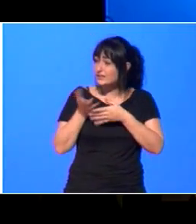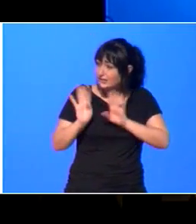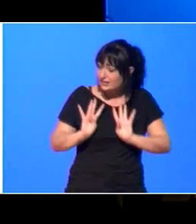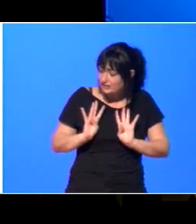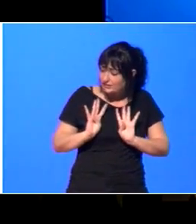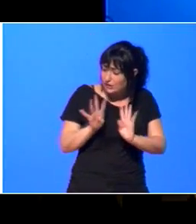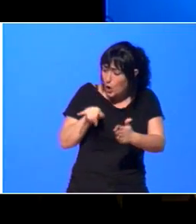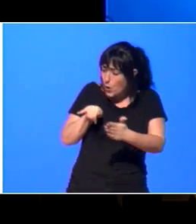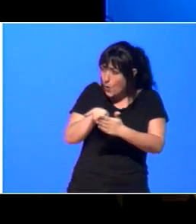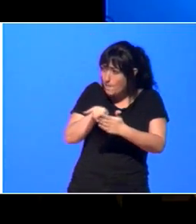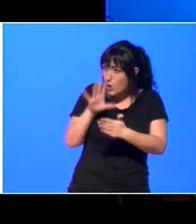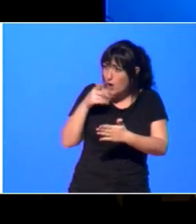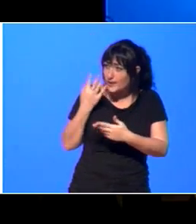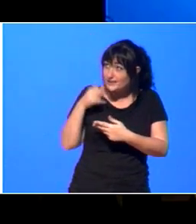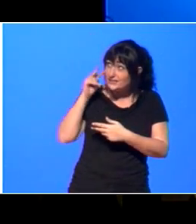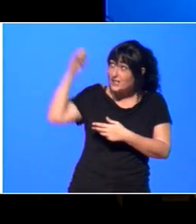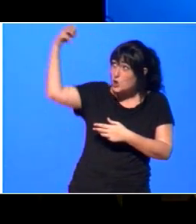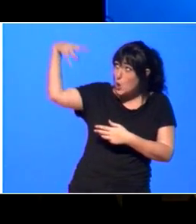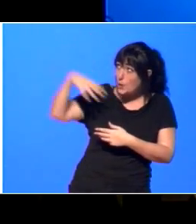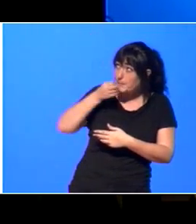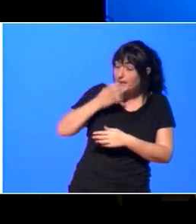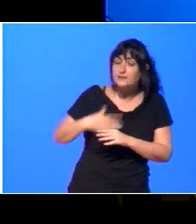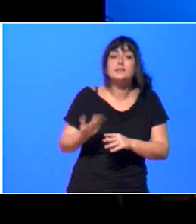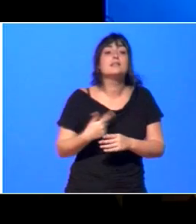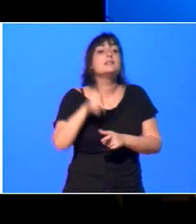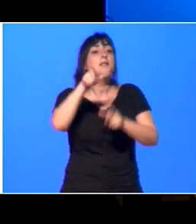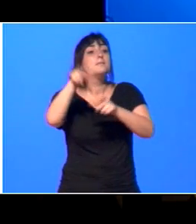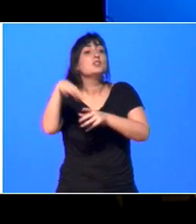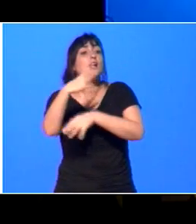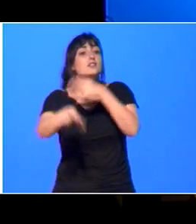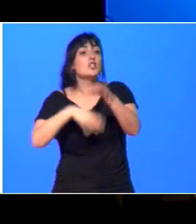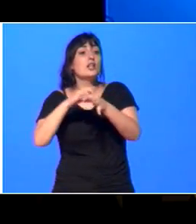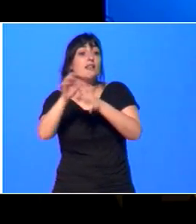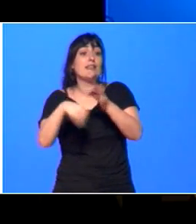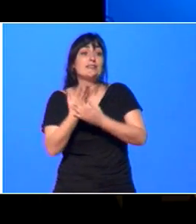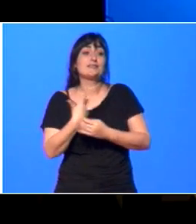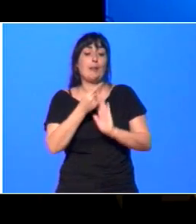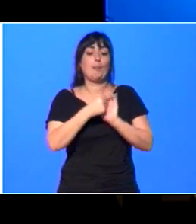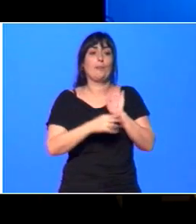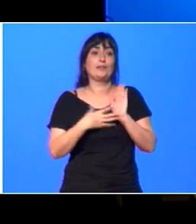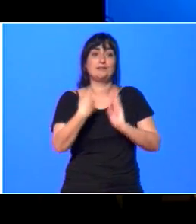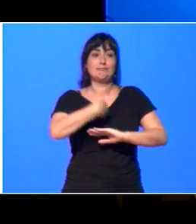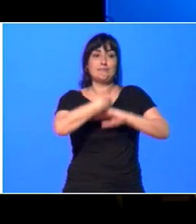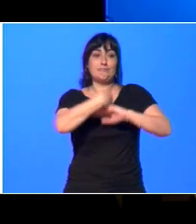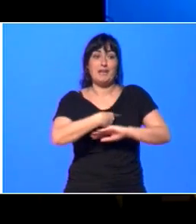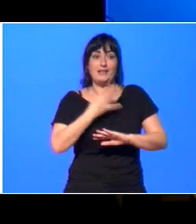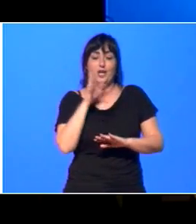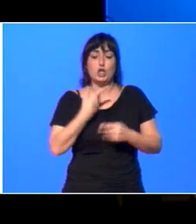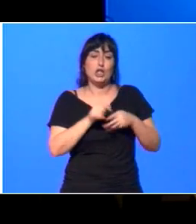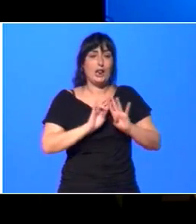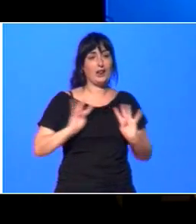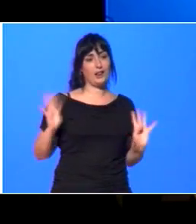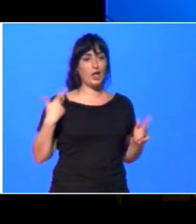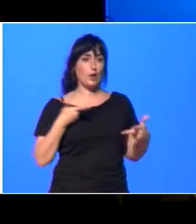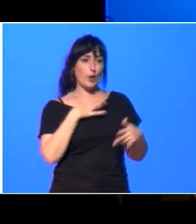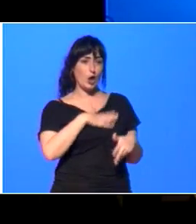Vale, las de la producción nos están dando instrucciones que estemos un poco no tan cómodos en las sillas, que no